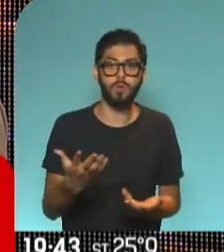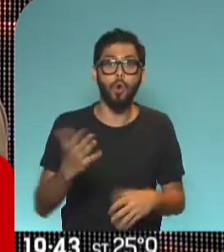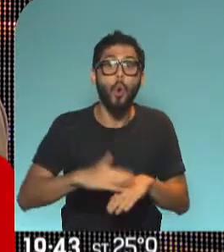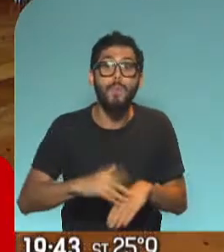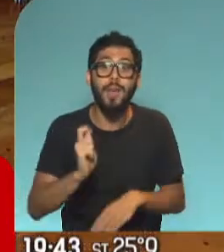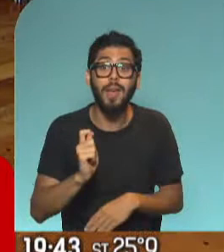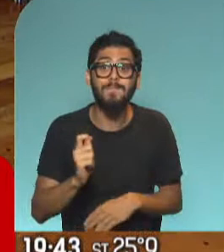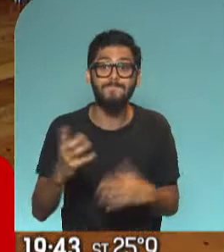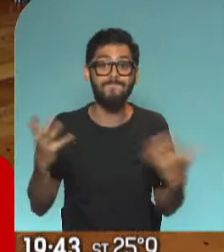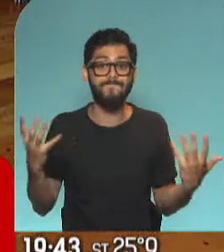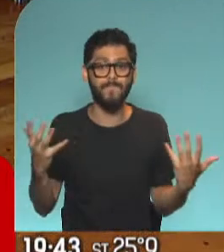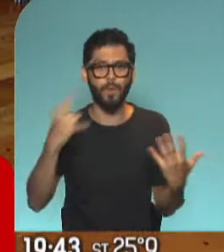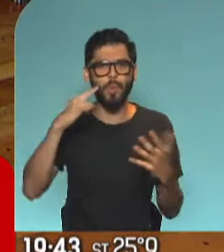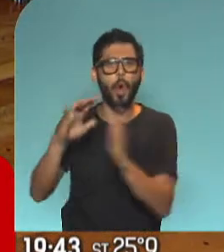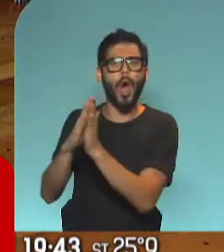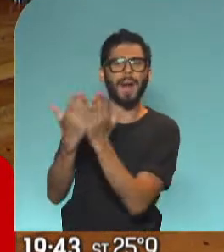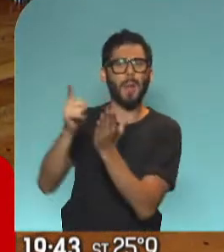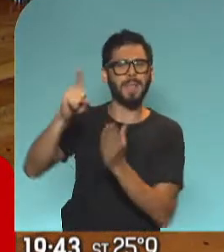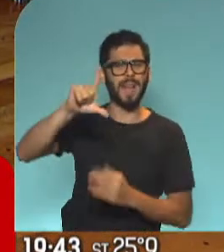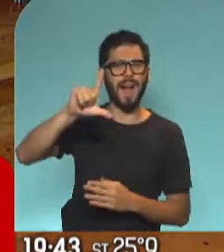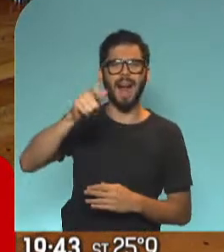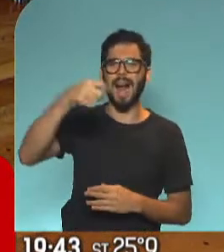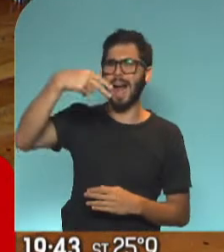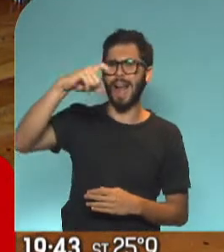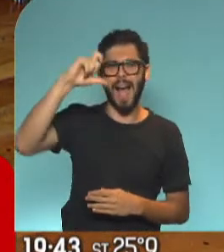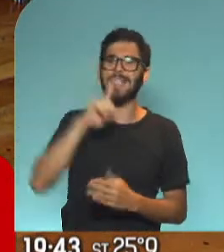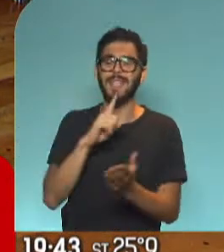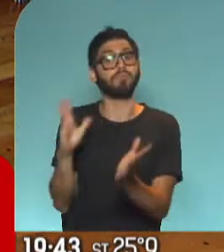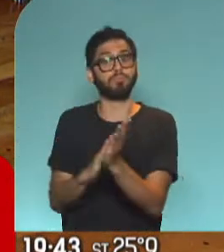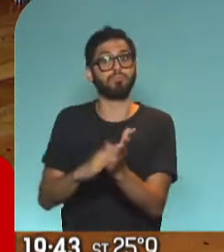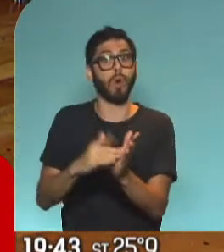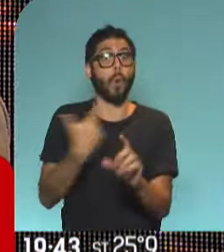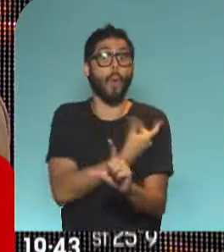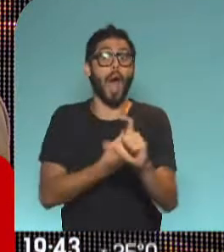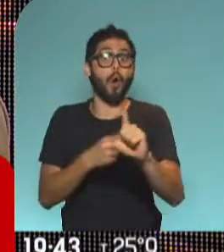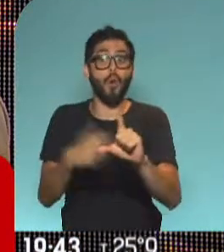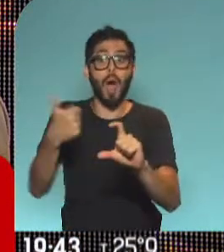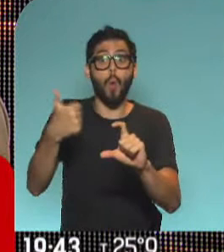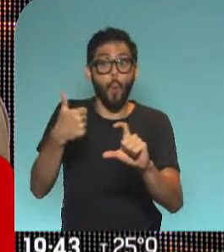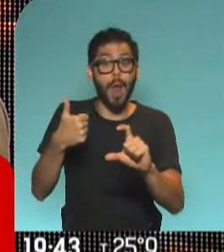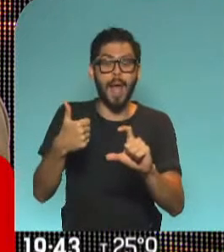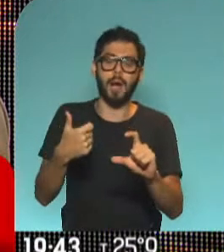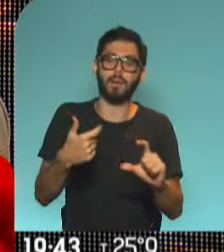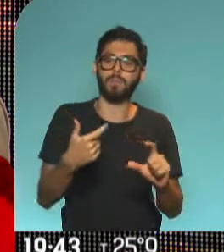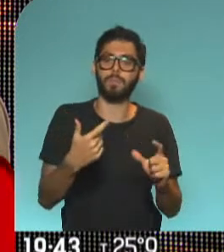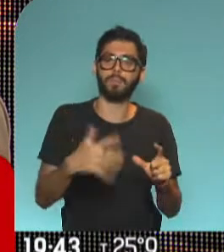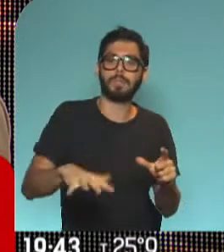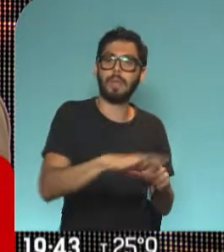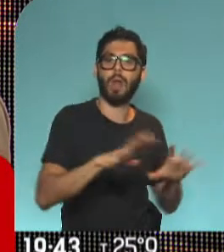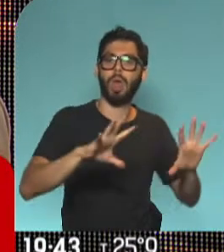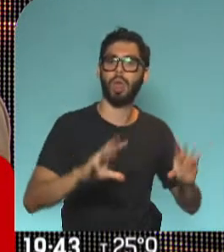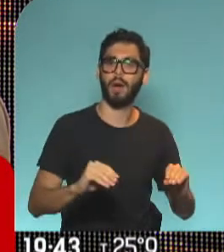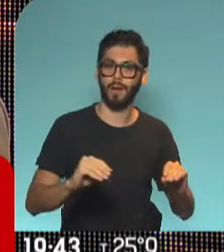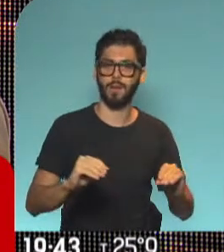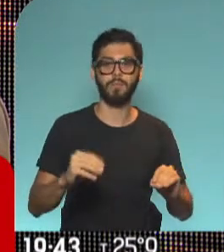la publicación de The Lancet, digamos, Claro. decidió a muchos, digamos, cómo la cuestión de la comunicación es tan importante, ¿no? Claro. Que frenaba a mucha gente a la